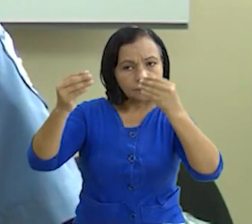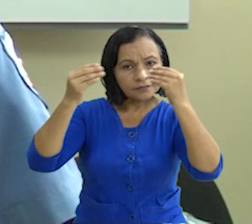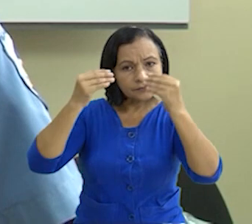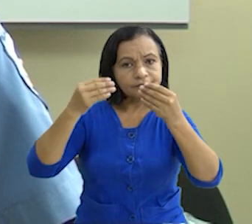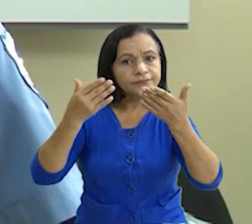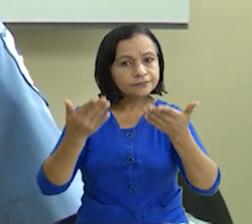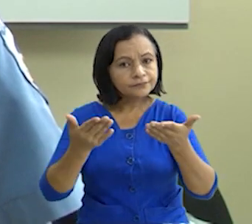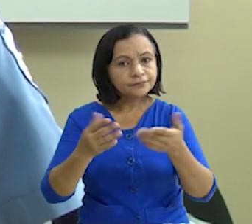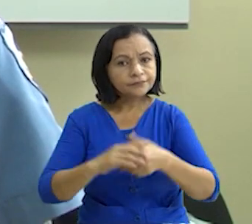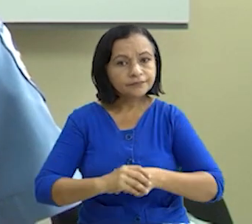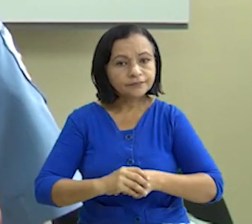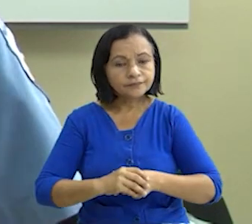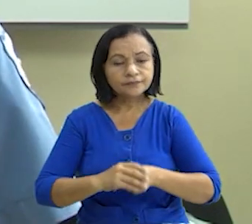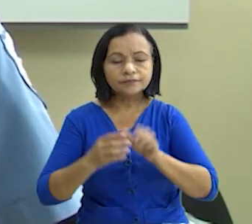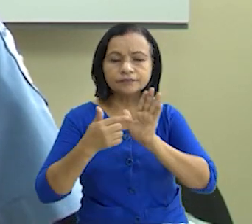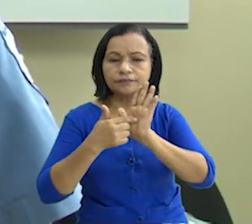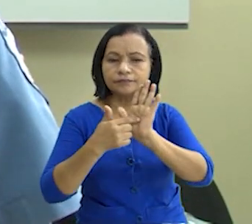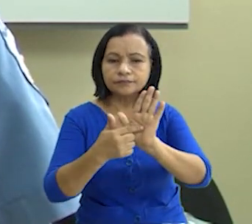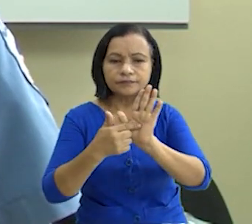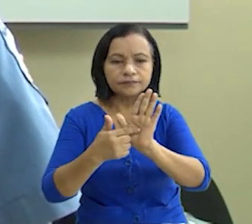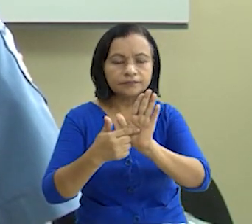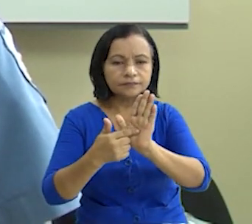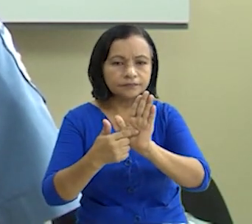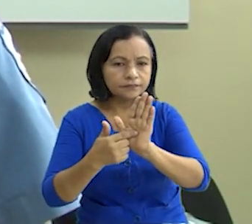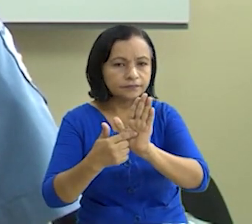técnicos, ¿ya? Por ejemplo,